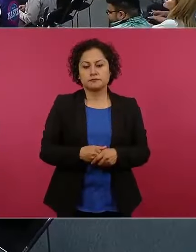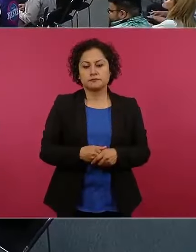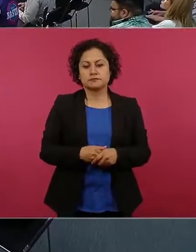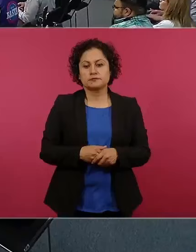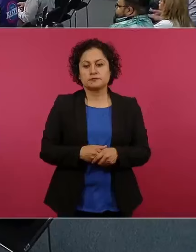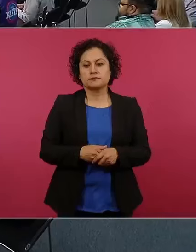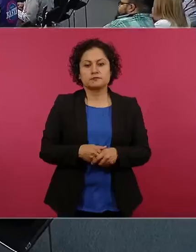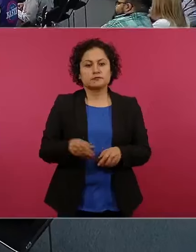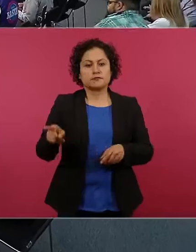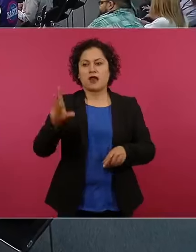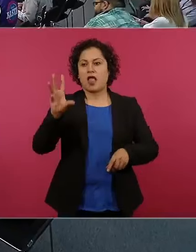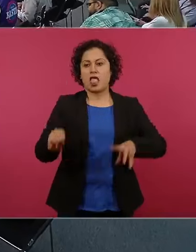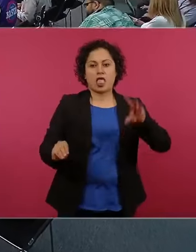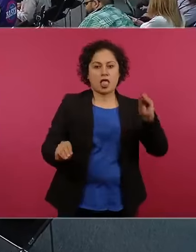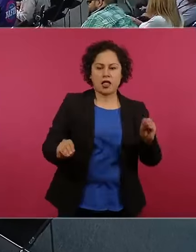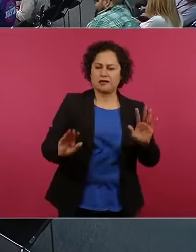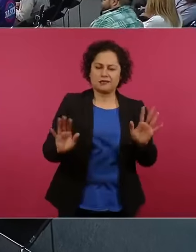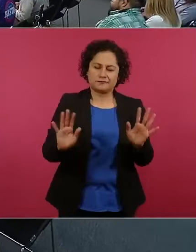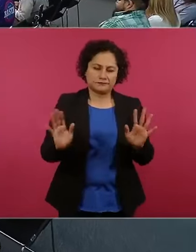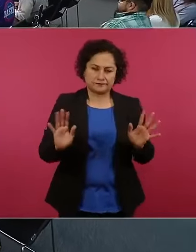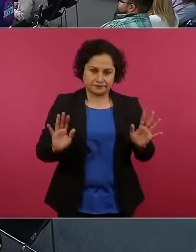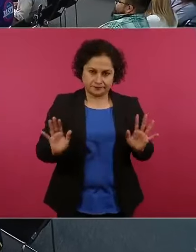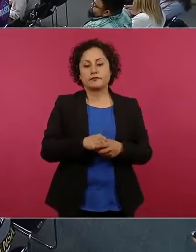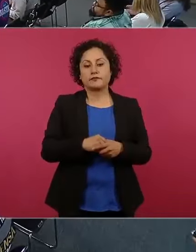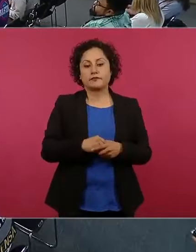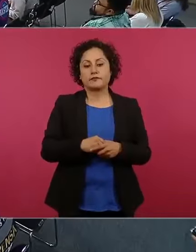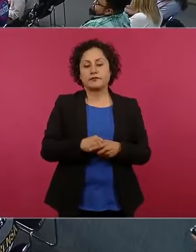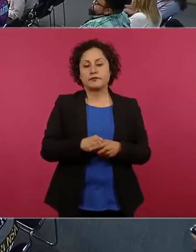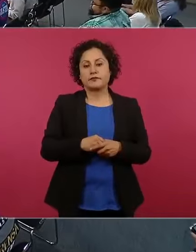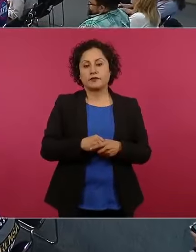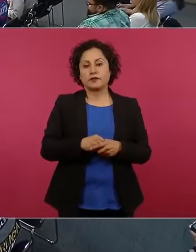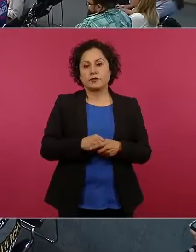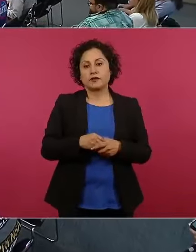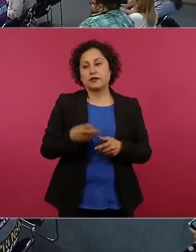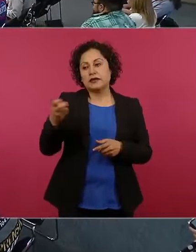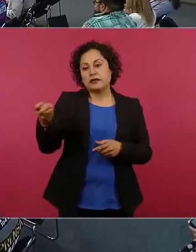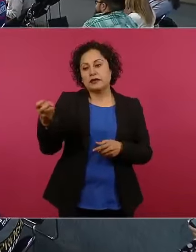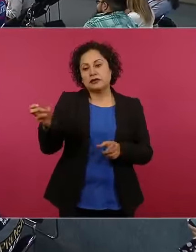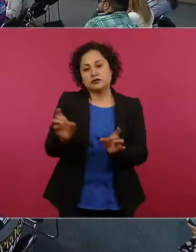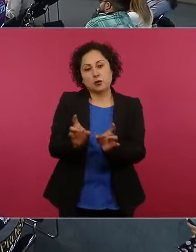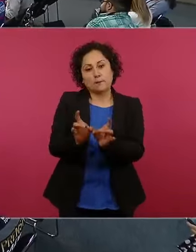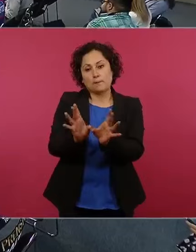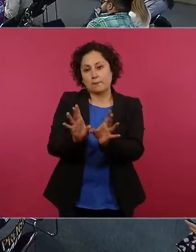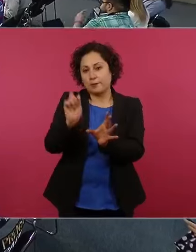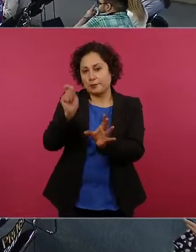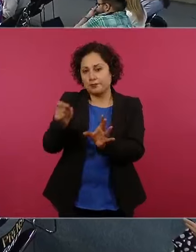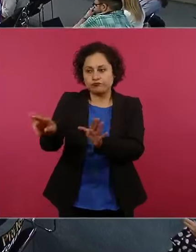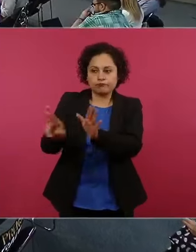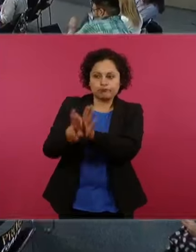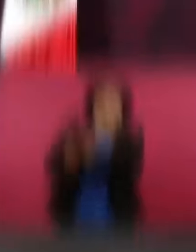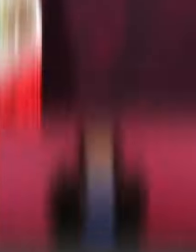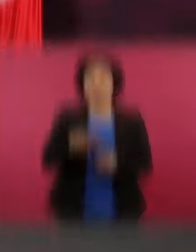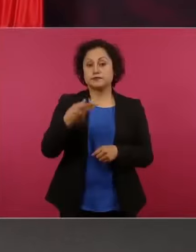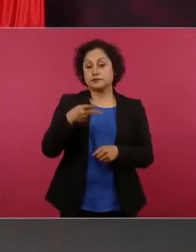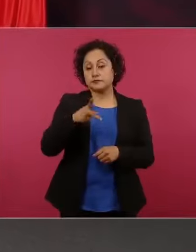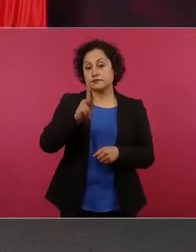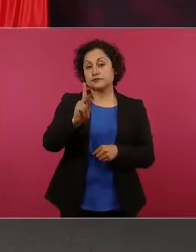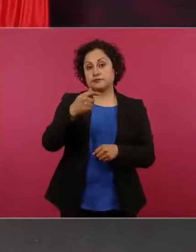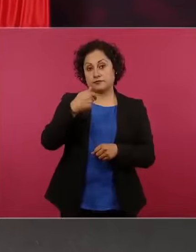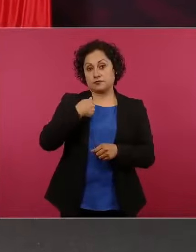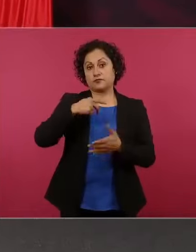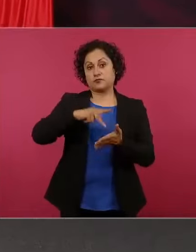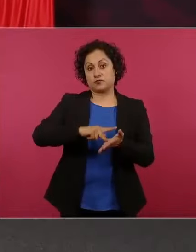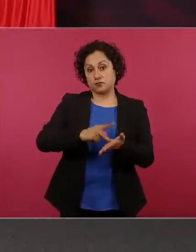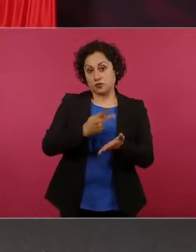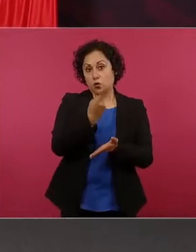aún con esto es que yo creo fue algo excepcional que no se esperaba. El presidente